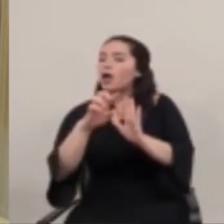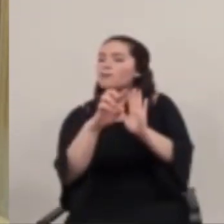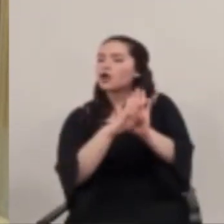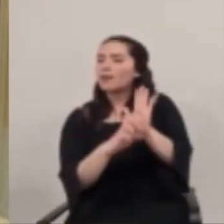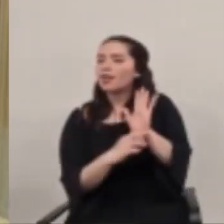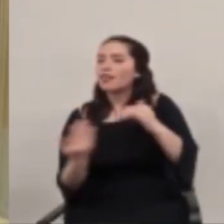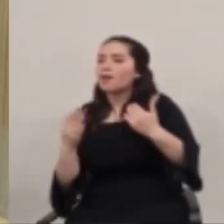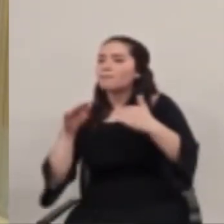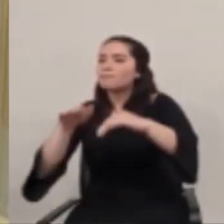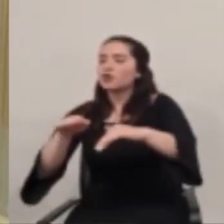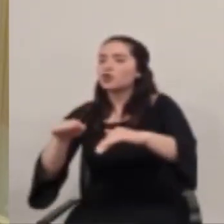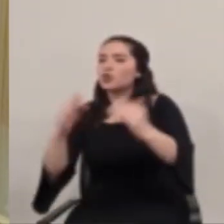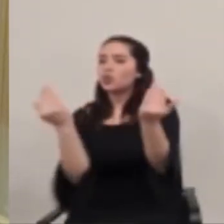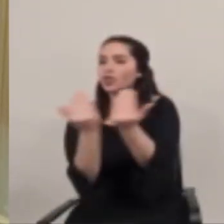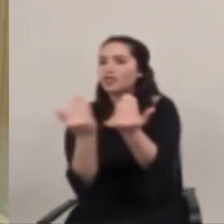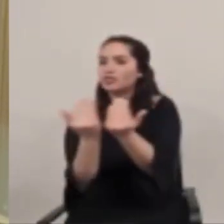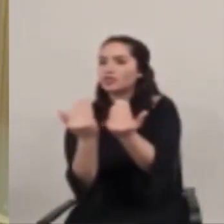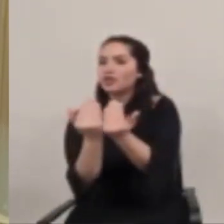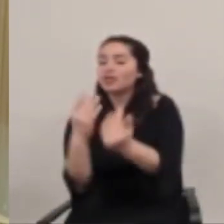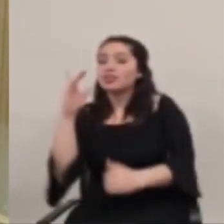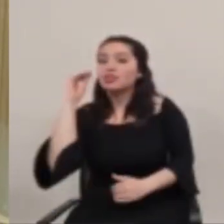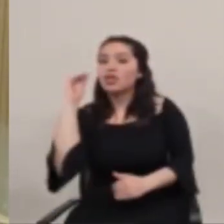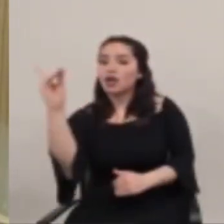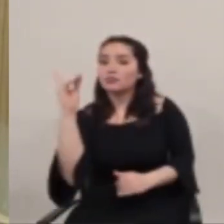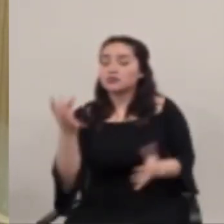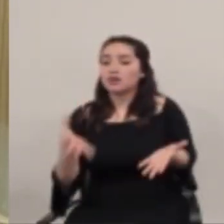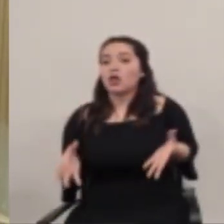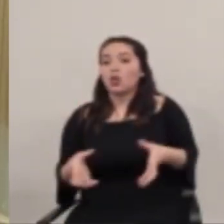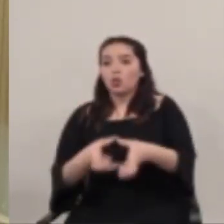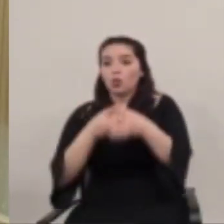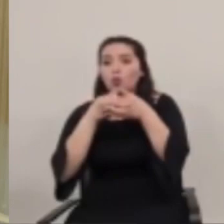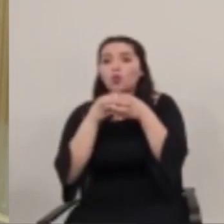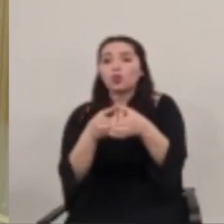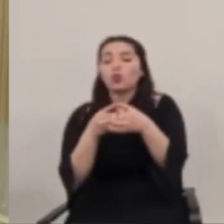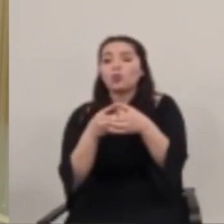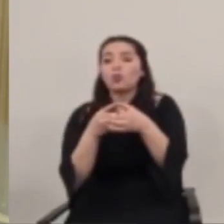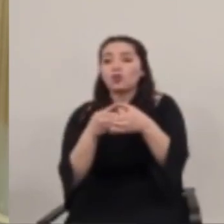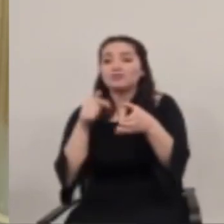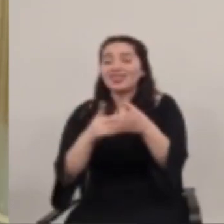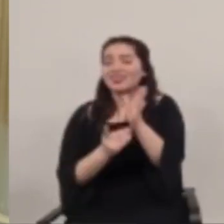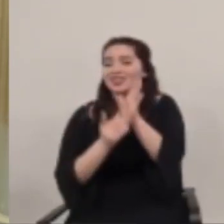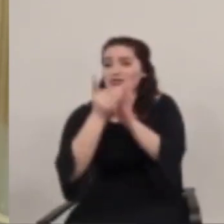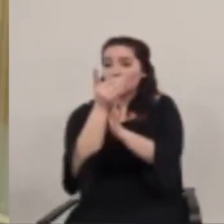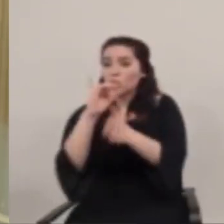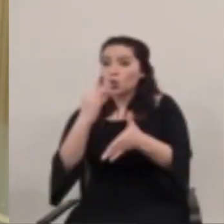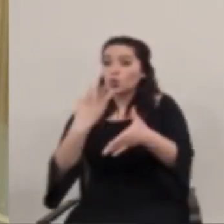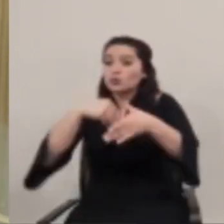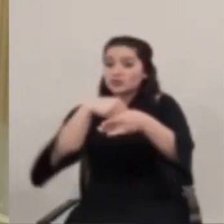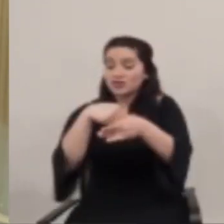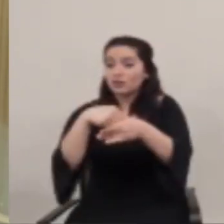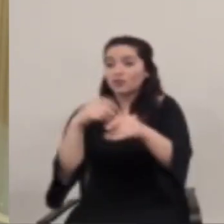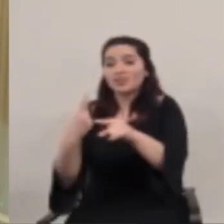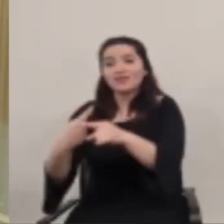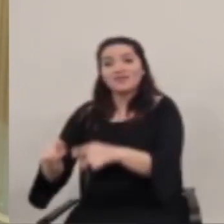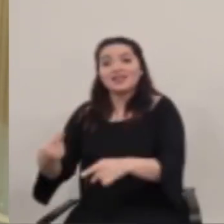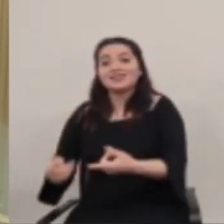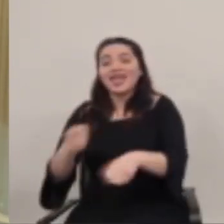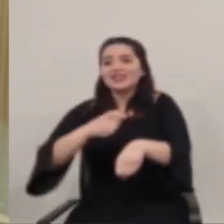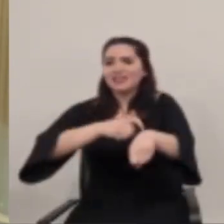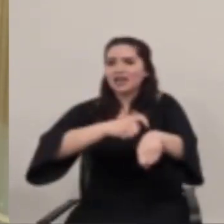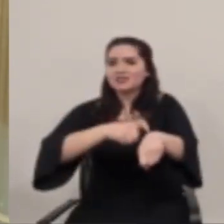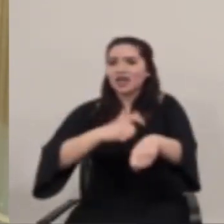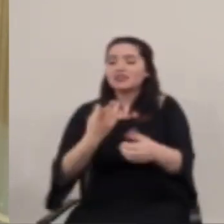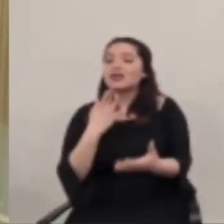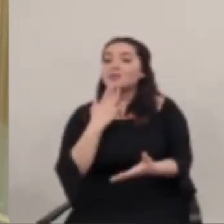Estudiantes con Discapacidad, el Grupo Convive, el Núcleo de Desarrollo Inclusivo, las diversas instancias de rectoría,